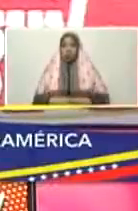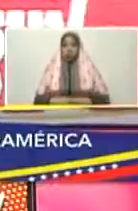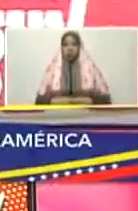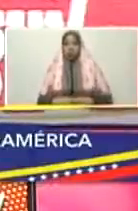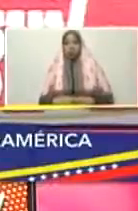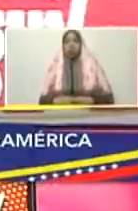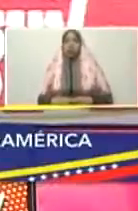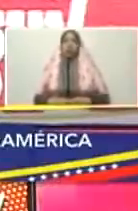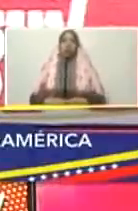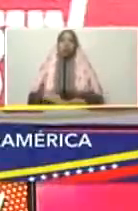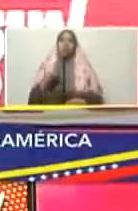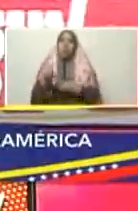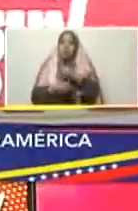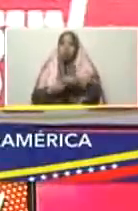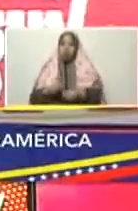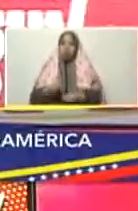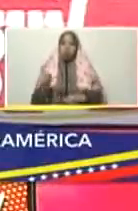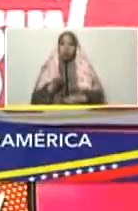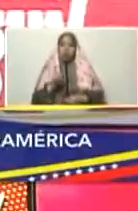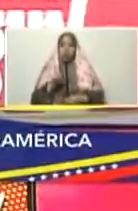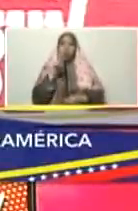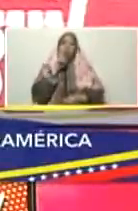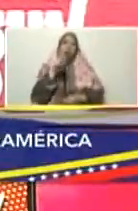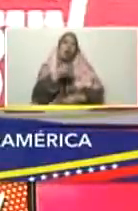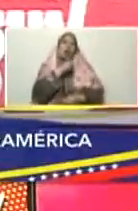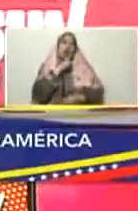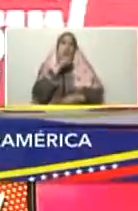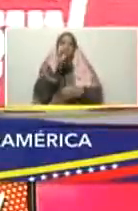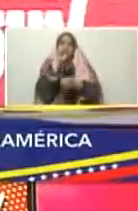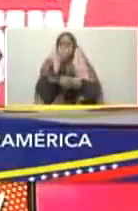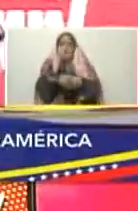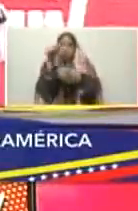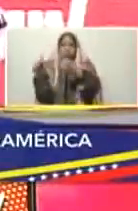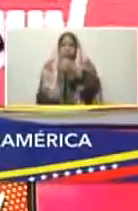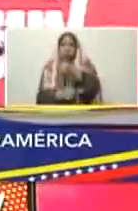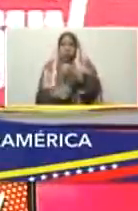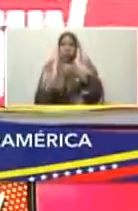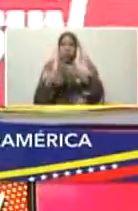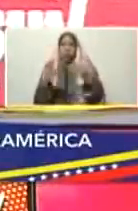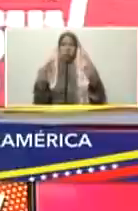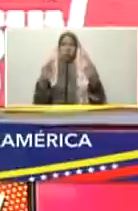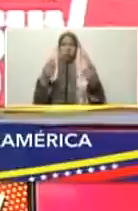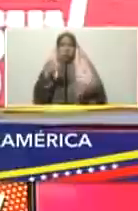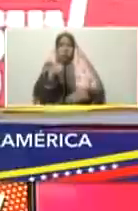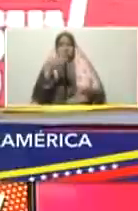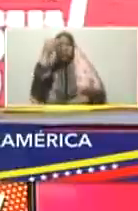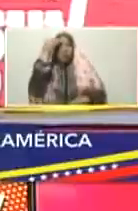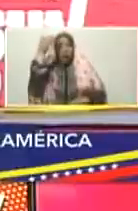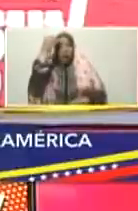eso soy presidente y porque me está nombrando vicepresidente economía porque tú eres criminólogo